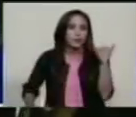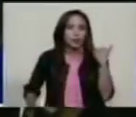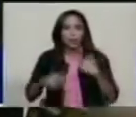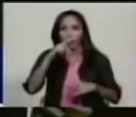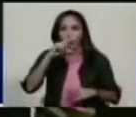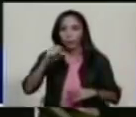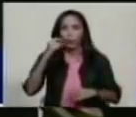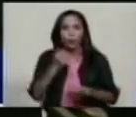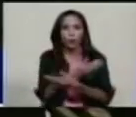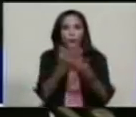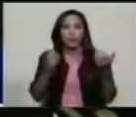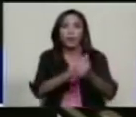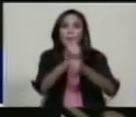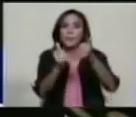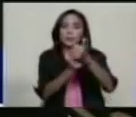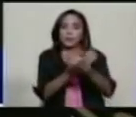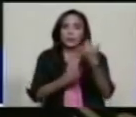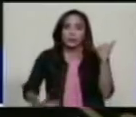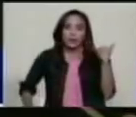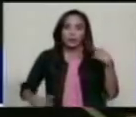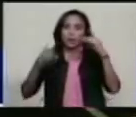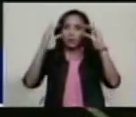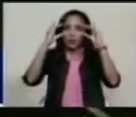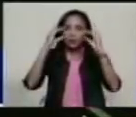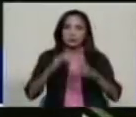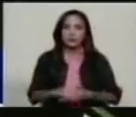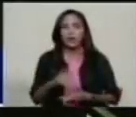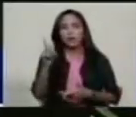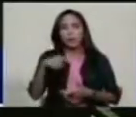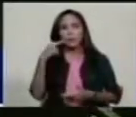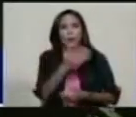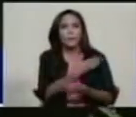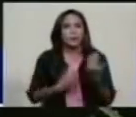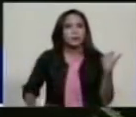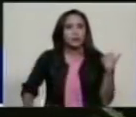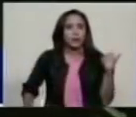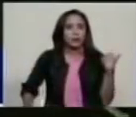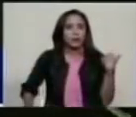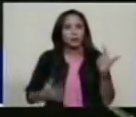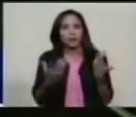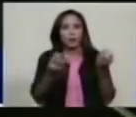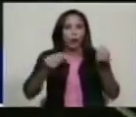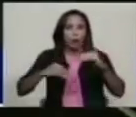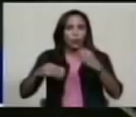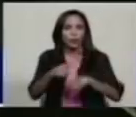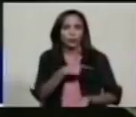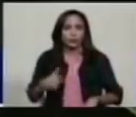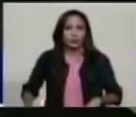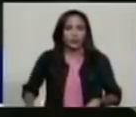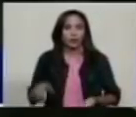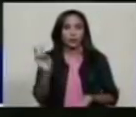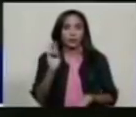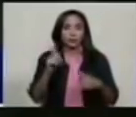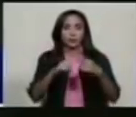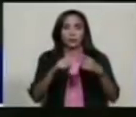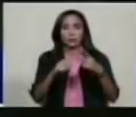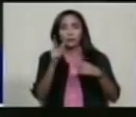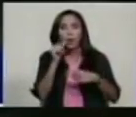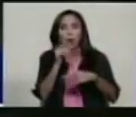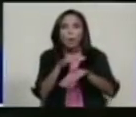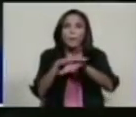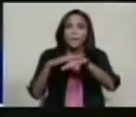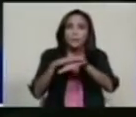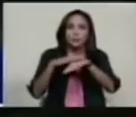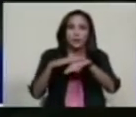Venezuela, nuestra vicepresidenta ejecutiva y presidenta de la Comisión de Alto Nivel China-Venezuela, vicepresidente económico Tarek El